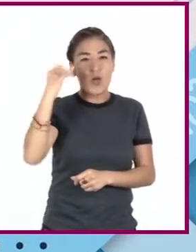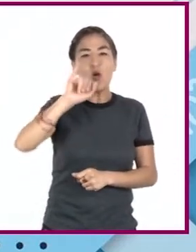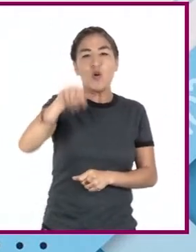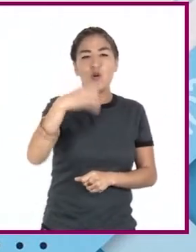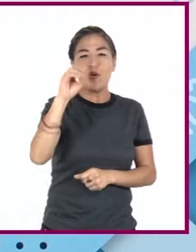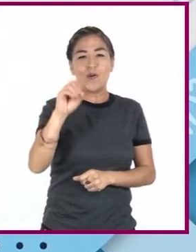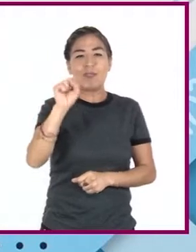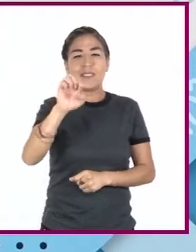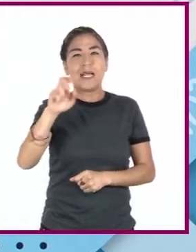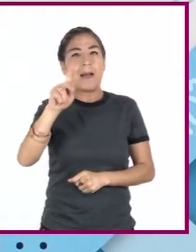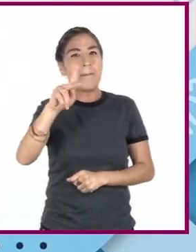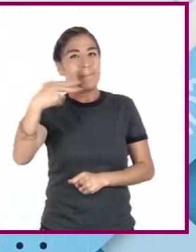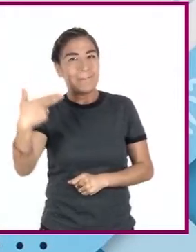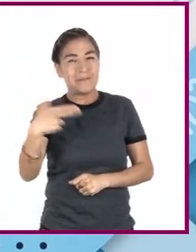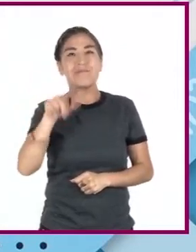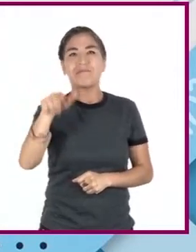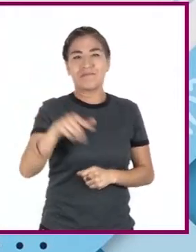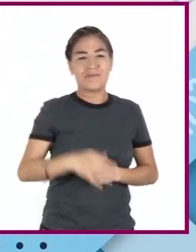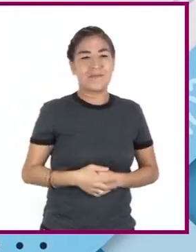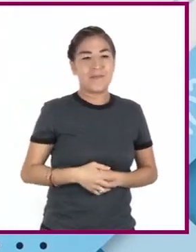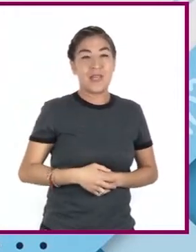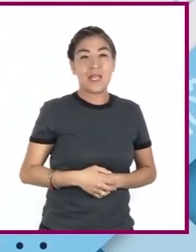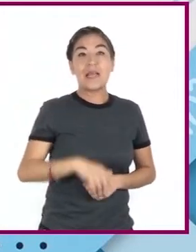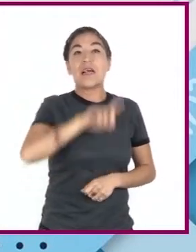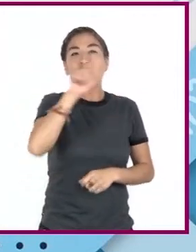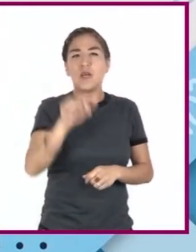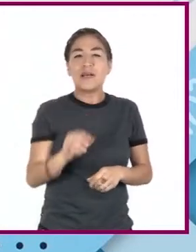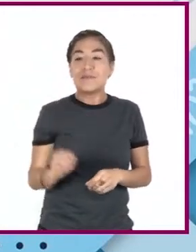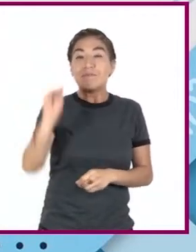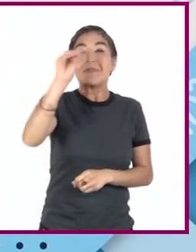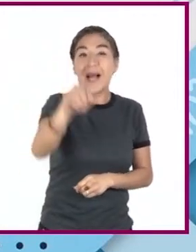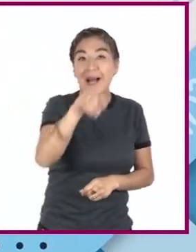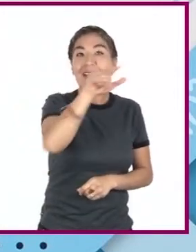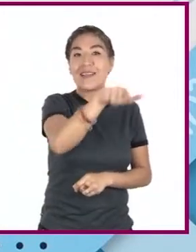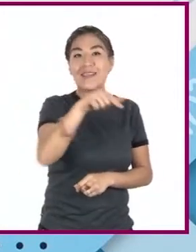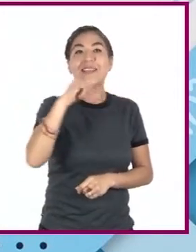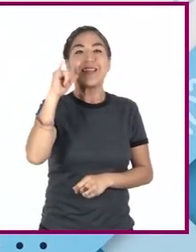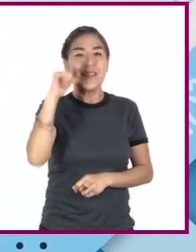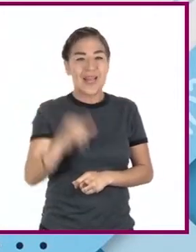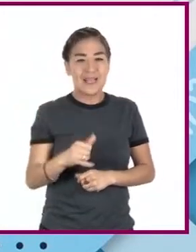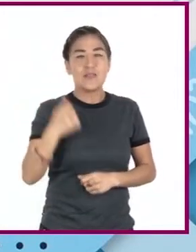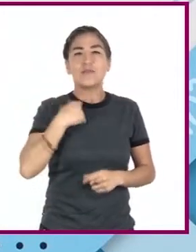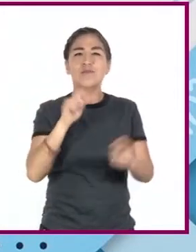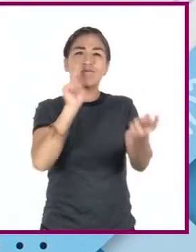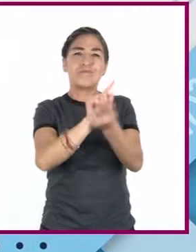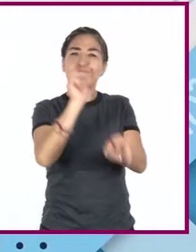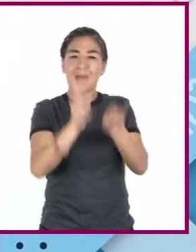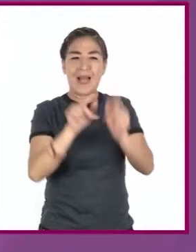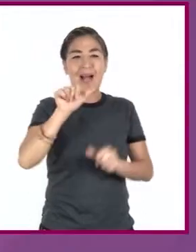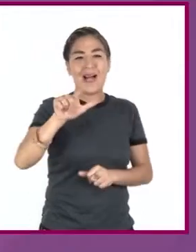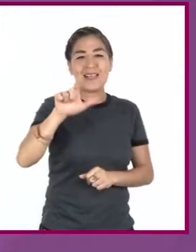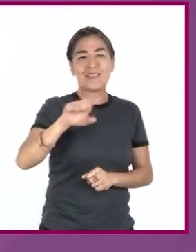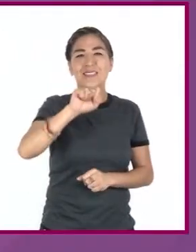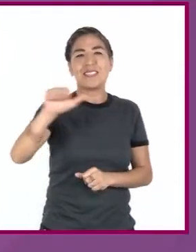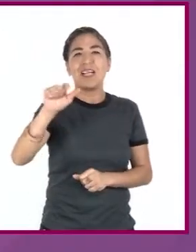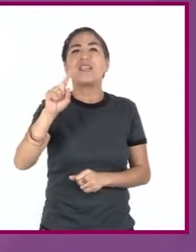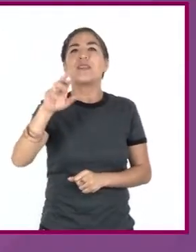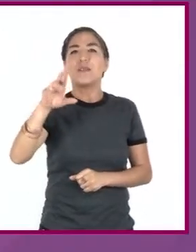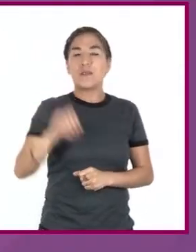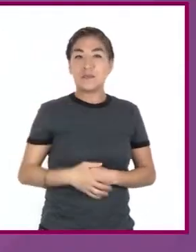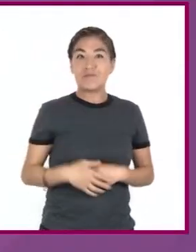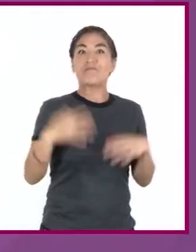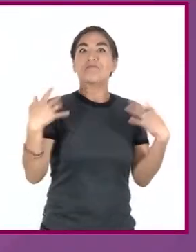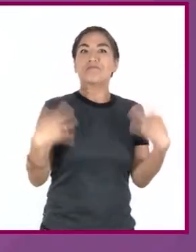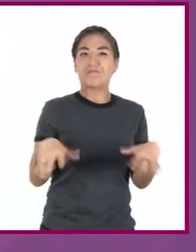Joseph-Louis Gay-Lussac. Y por nuestro paso por Italia, conversé con Alessandro Volta. Vaya, sí que